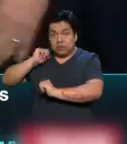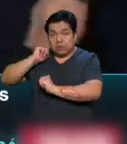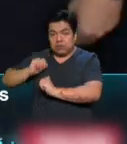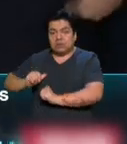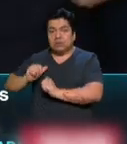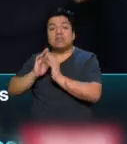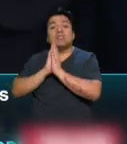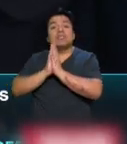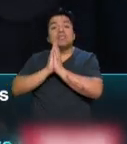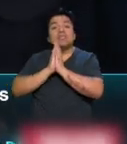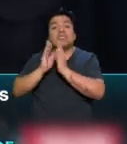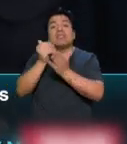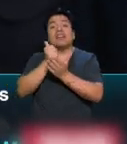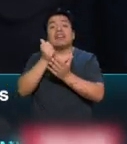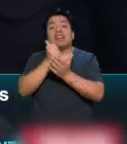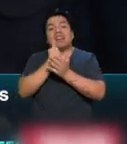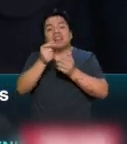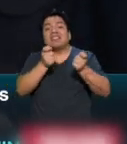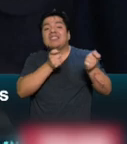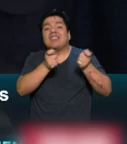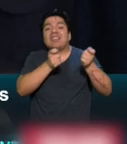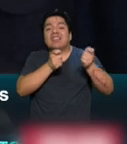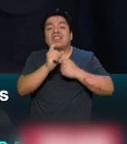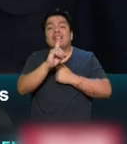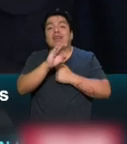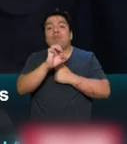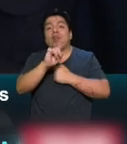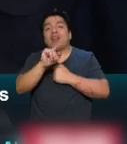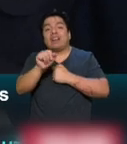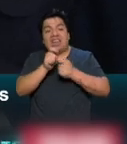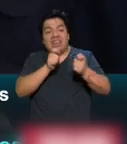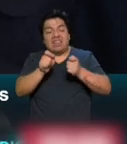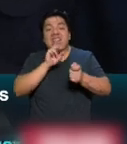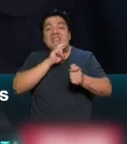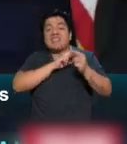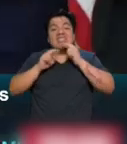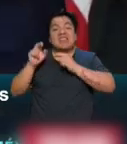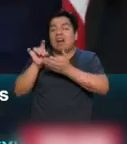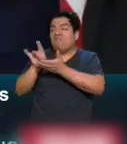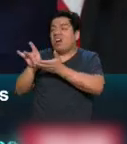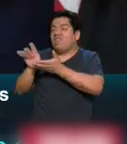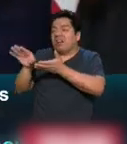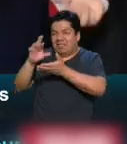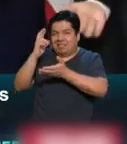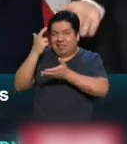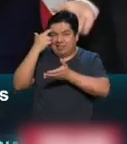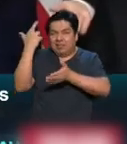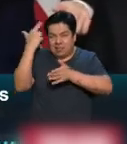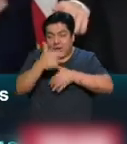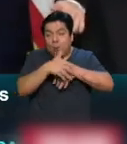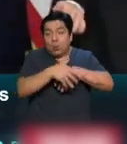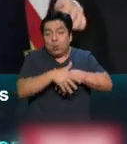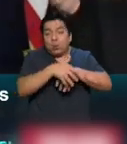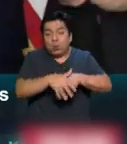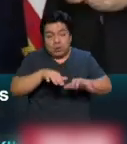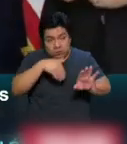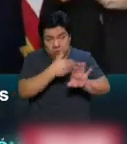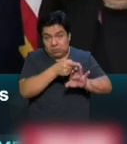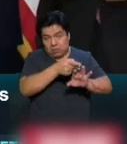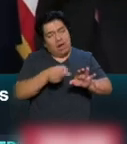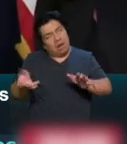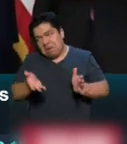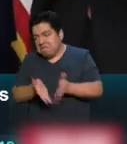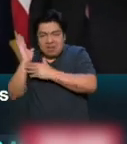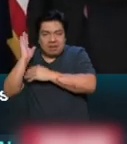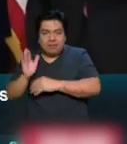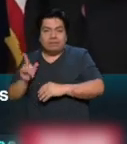las deportaciones en las ciudades controladas por demócratas. Esto como respuesta a las manifestaciones en su contra. Trump afirmó